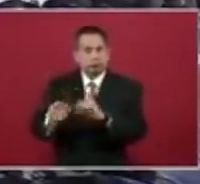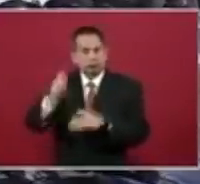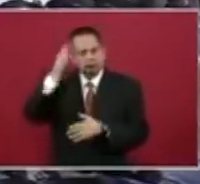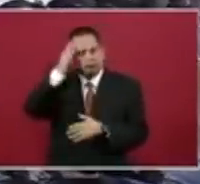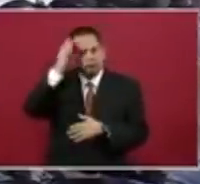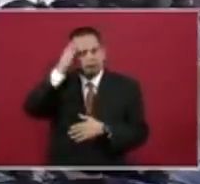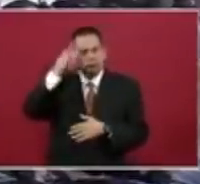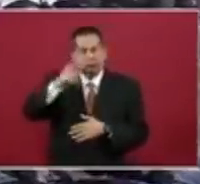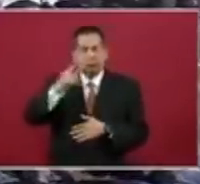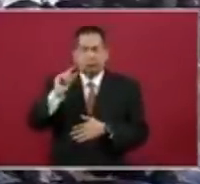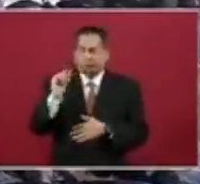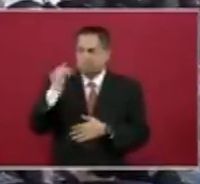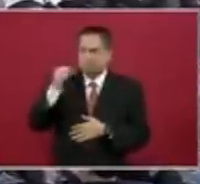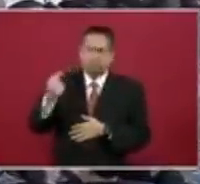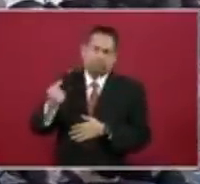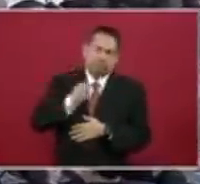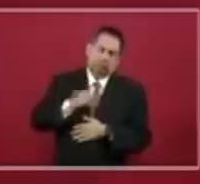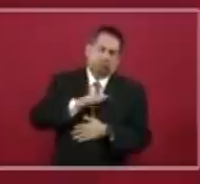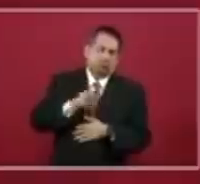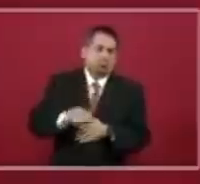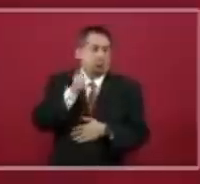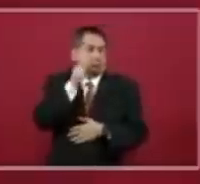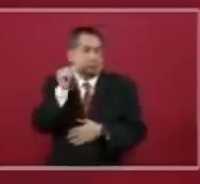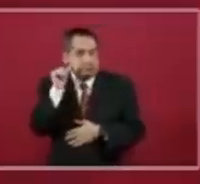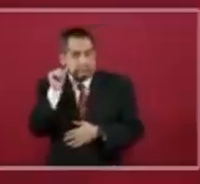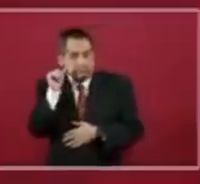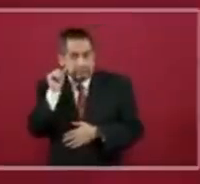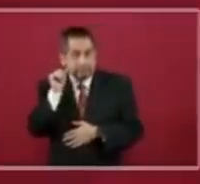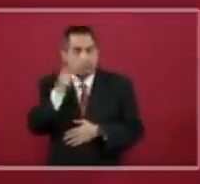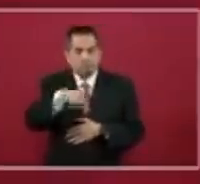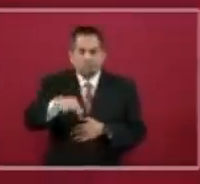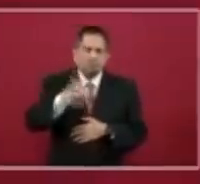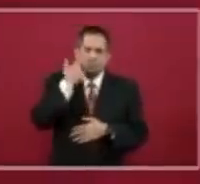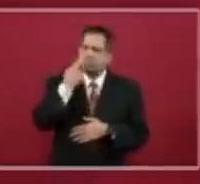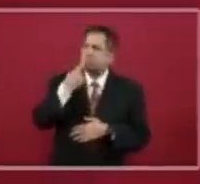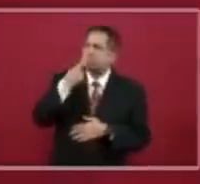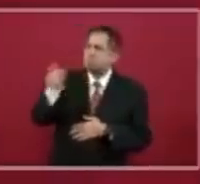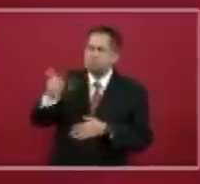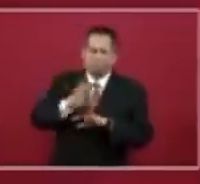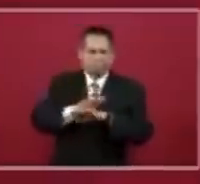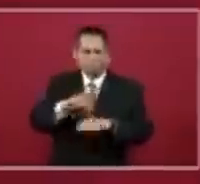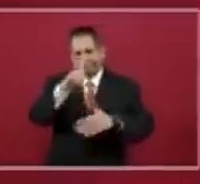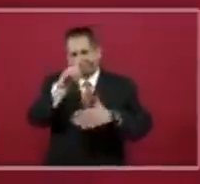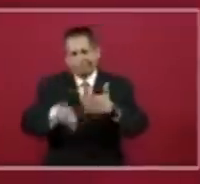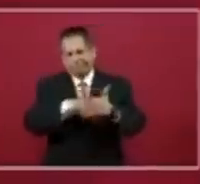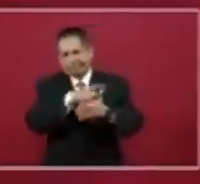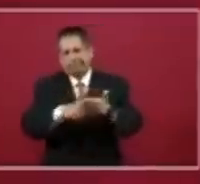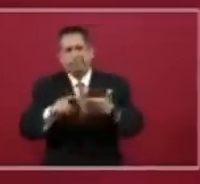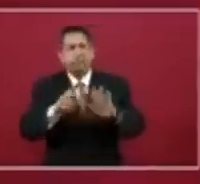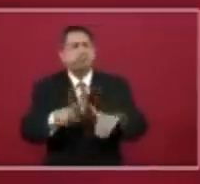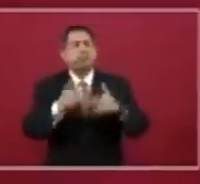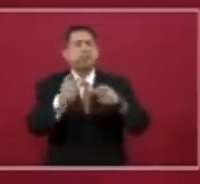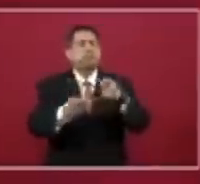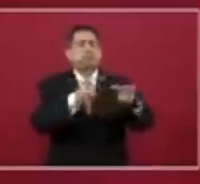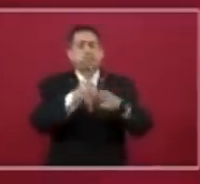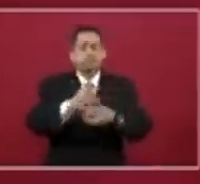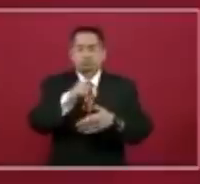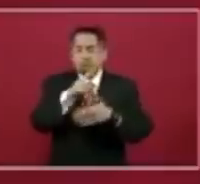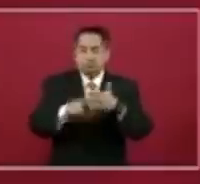que fue asesinado el día de ayer, que ellos están demandando que se cancele esta consulta o de lo contrario harían